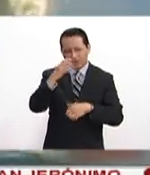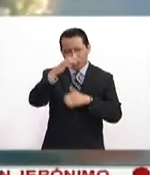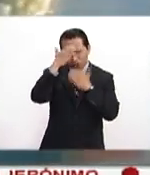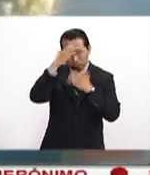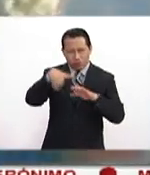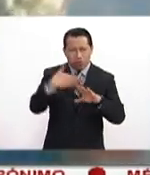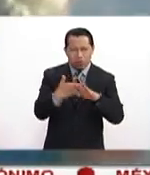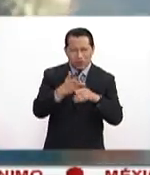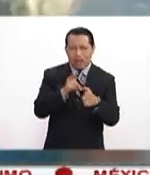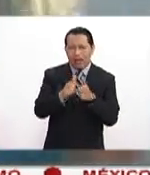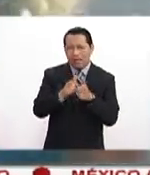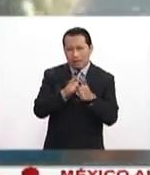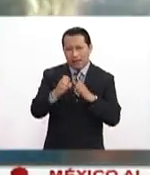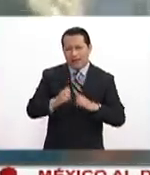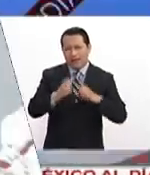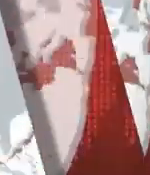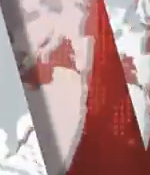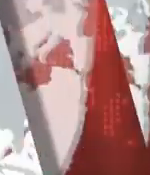Torres Gemelas de Nueva York.